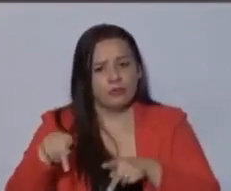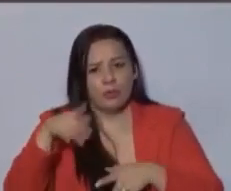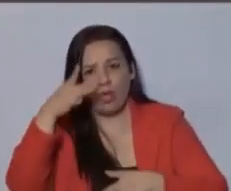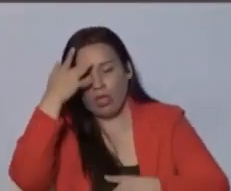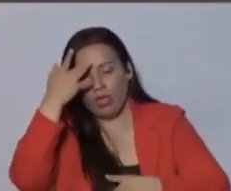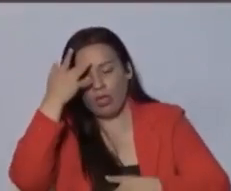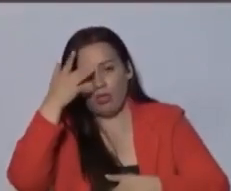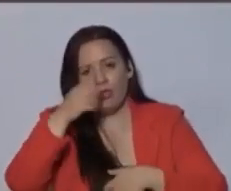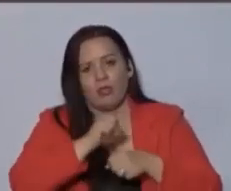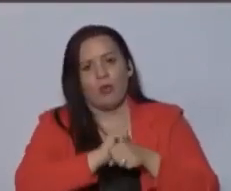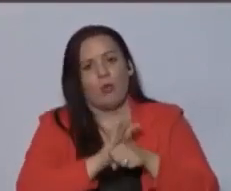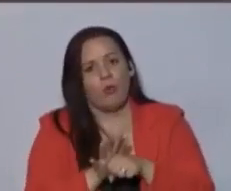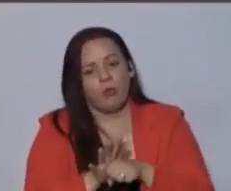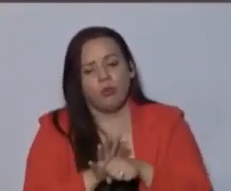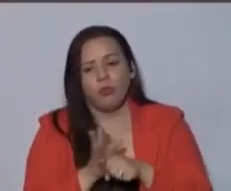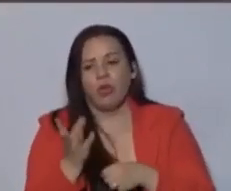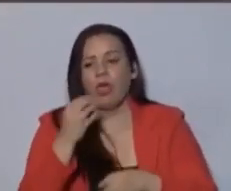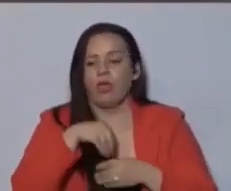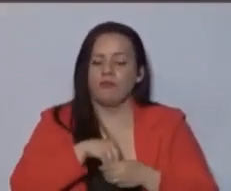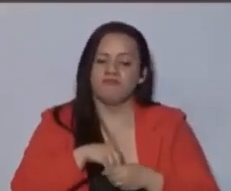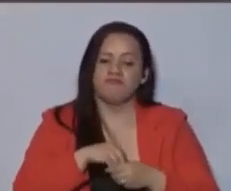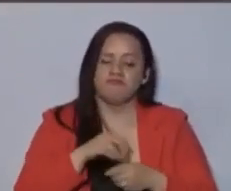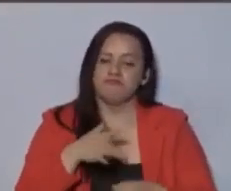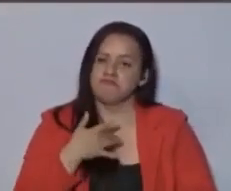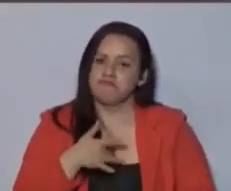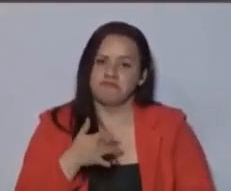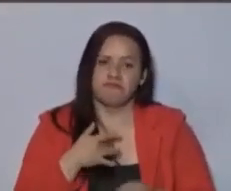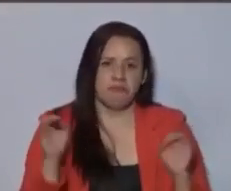el virus, pero que lo lleva de una manera asintomática.